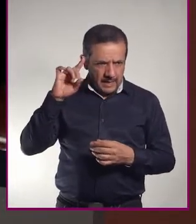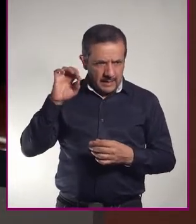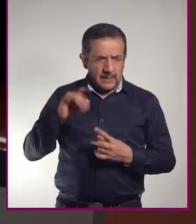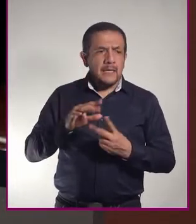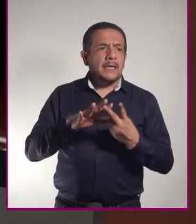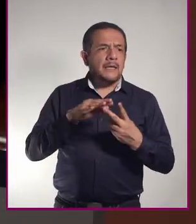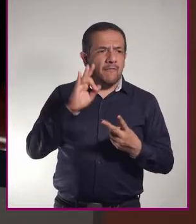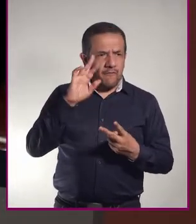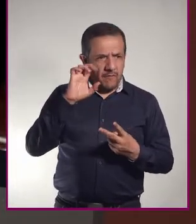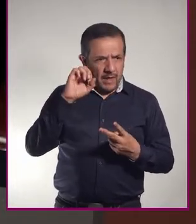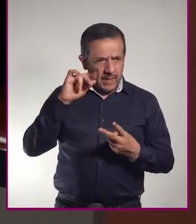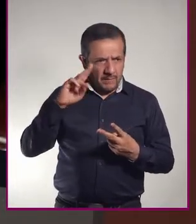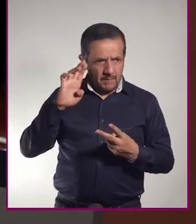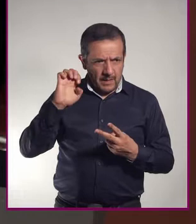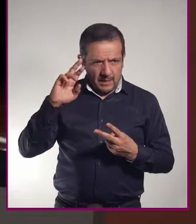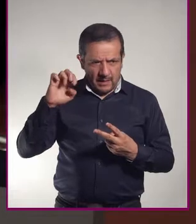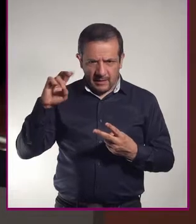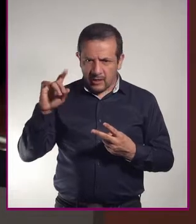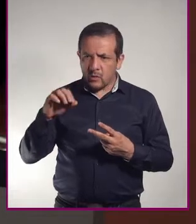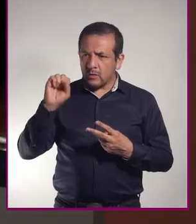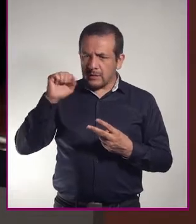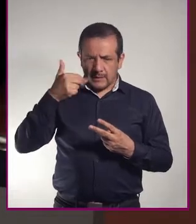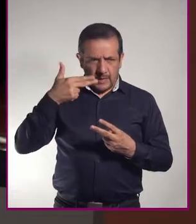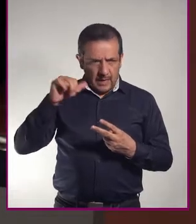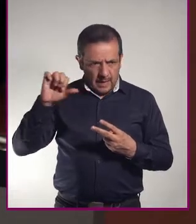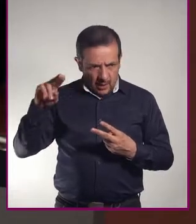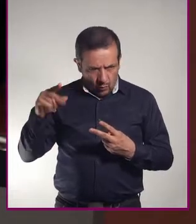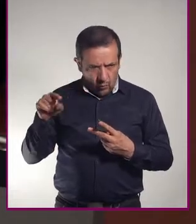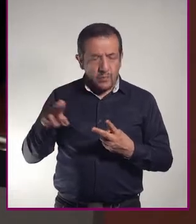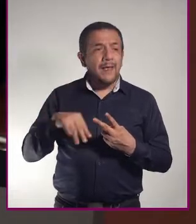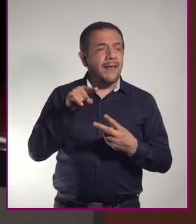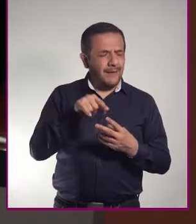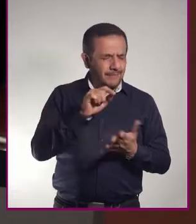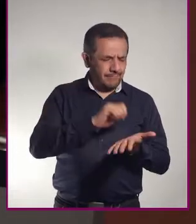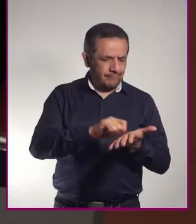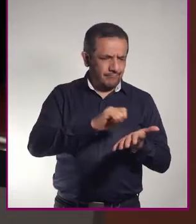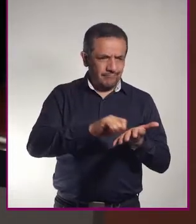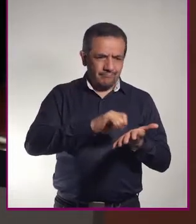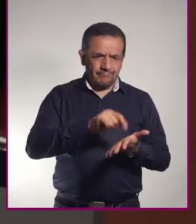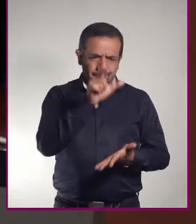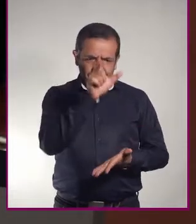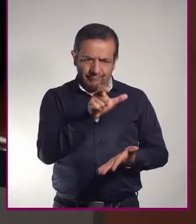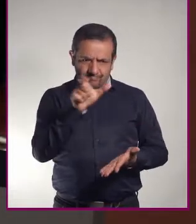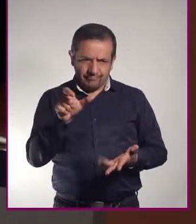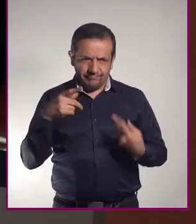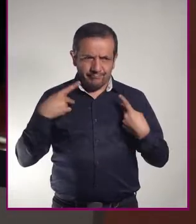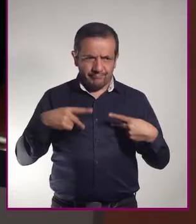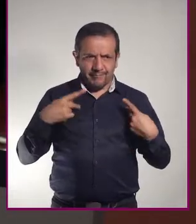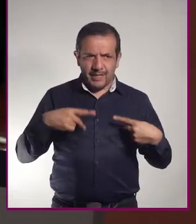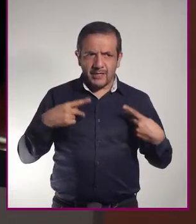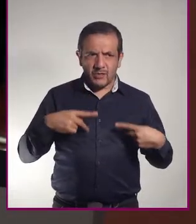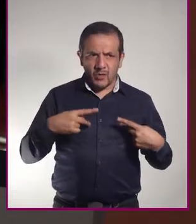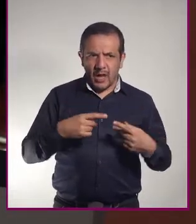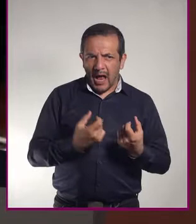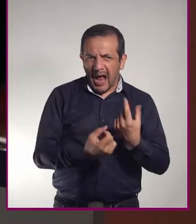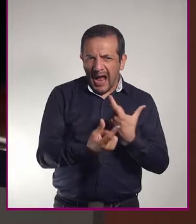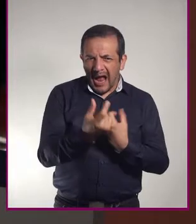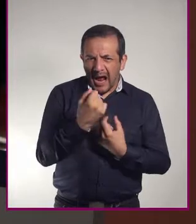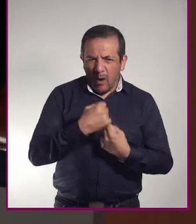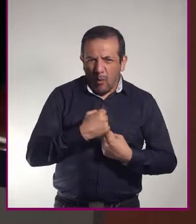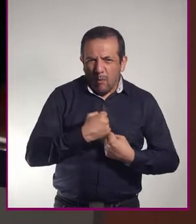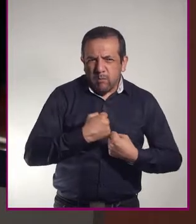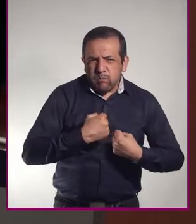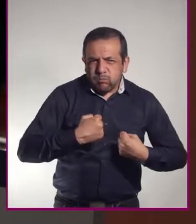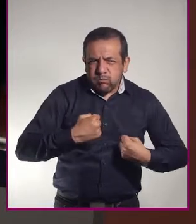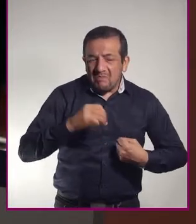Fray Bernardino de Sahagún se mencionan algunos casos de personas que tenían algo que podría haber